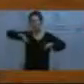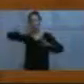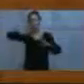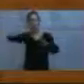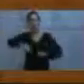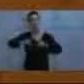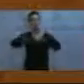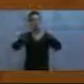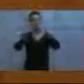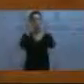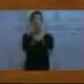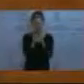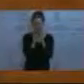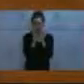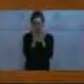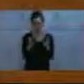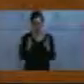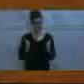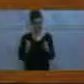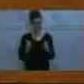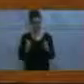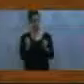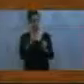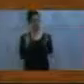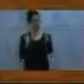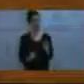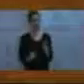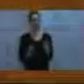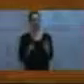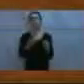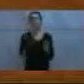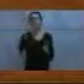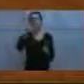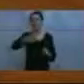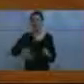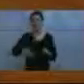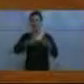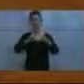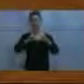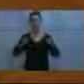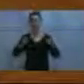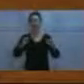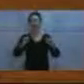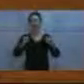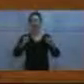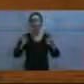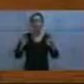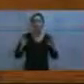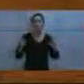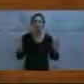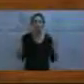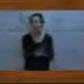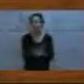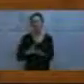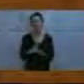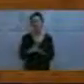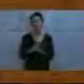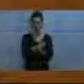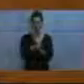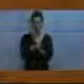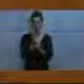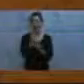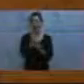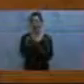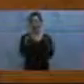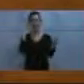asturianos. Si Asturias, concluimos todos de forma unánime, es una región